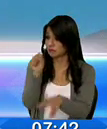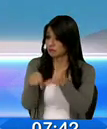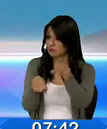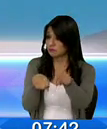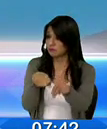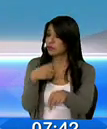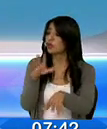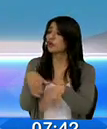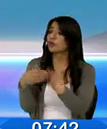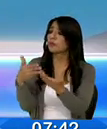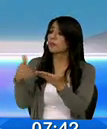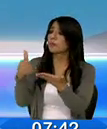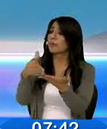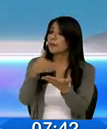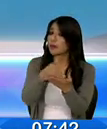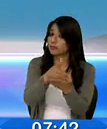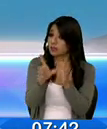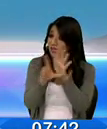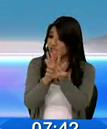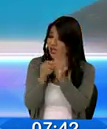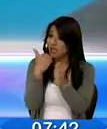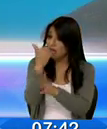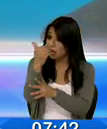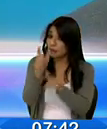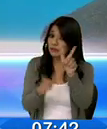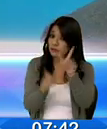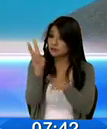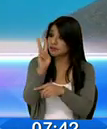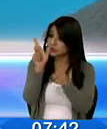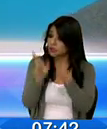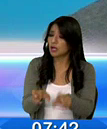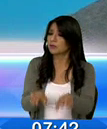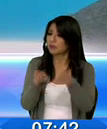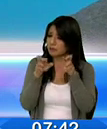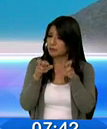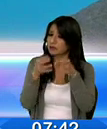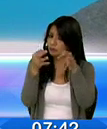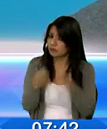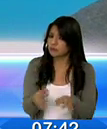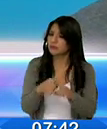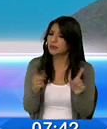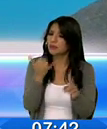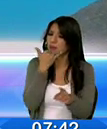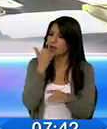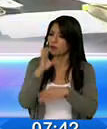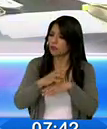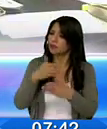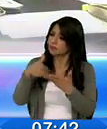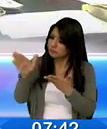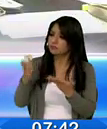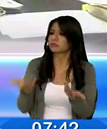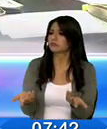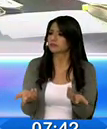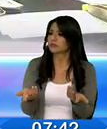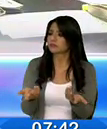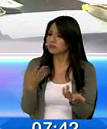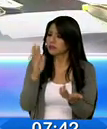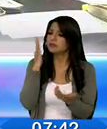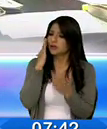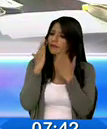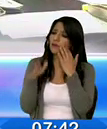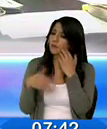¿Cómo depurar dentro de esa legalización para que quienes no hacen bien al Ecuador sean plenamente